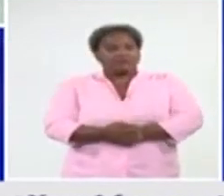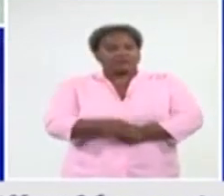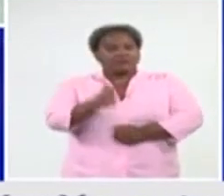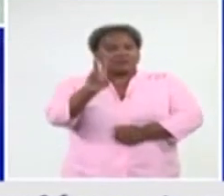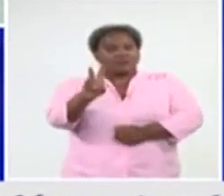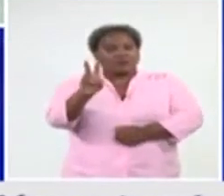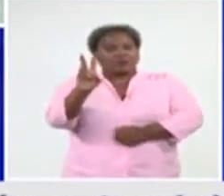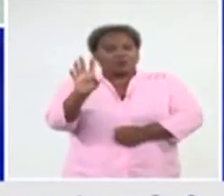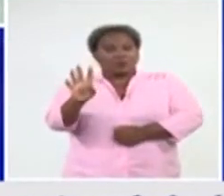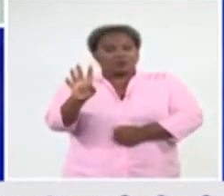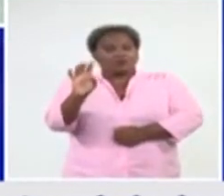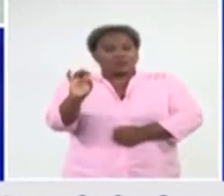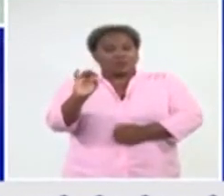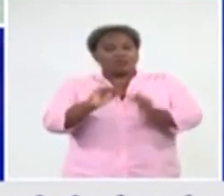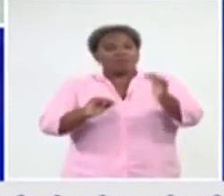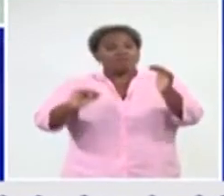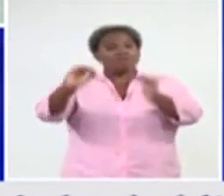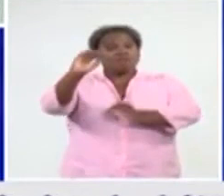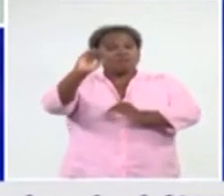247 casos más,